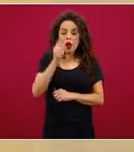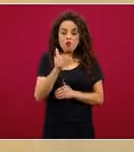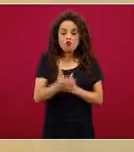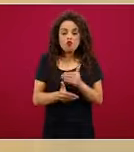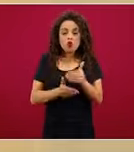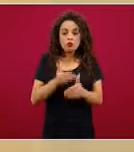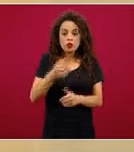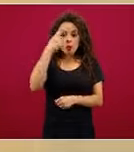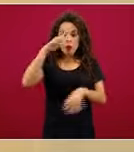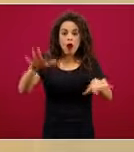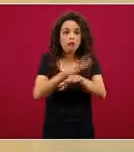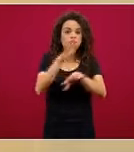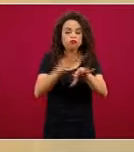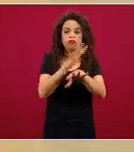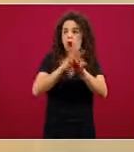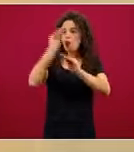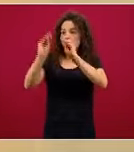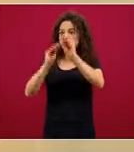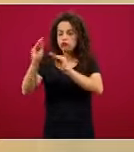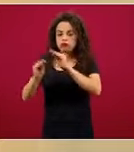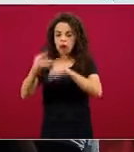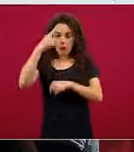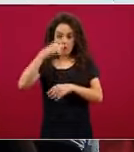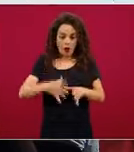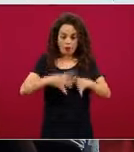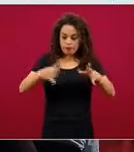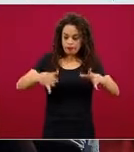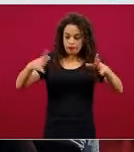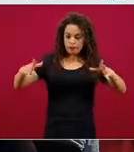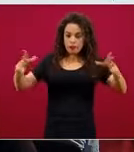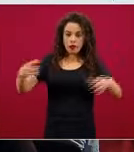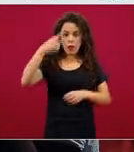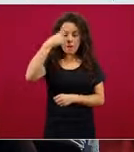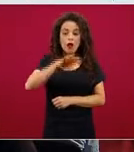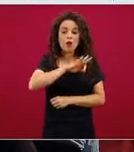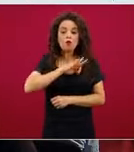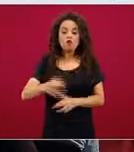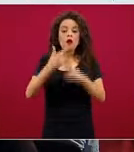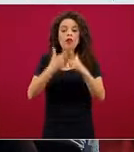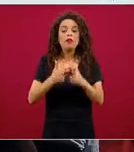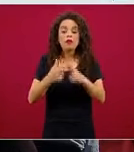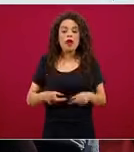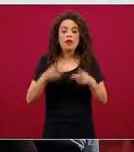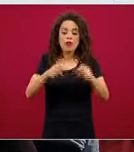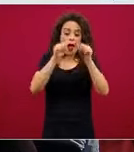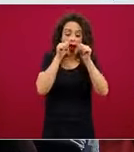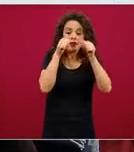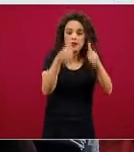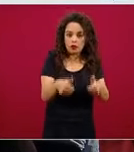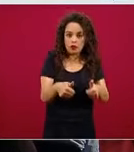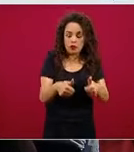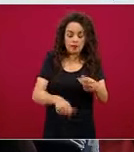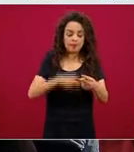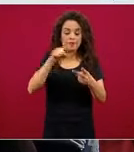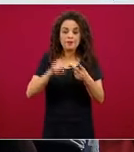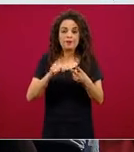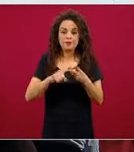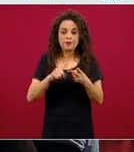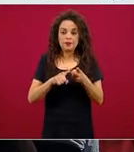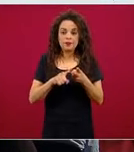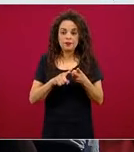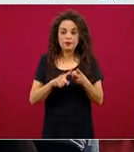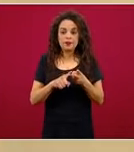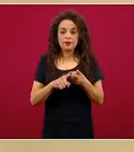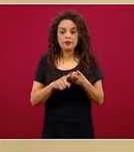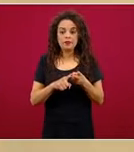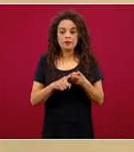de reconversión y de expansión de la capacidad de atención. 2, se inserta